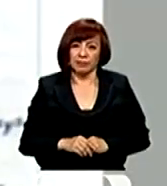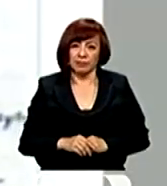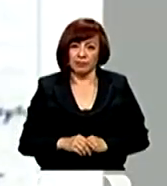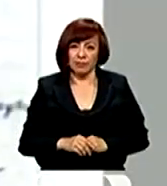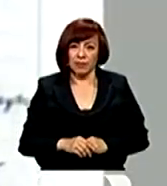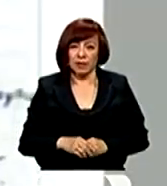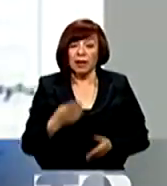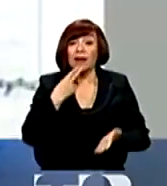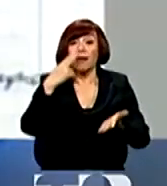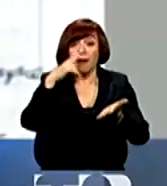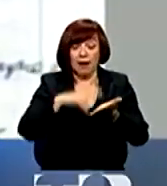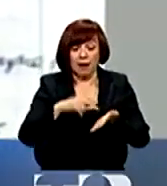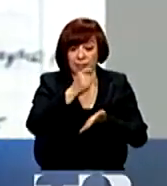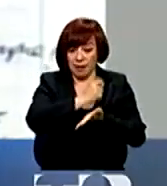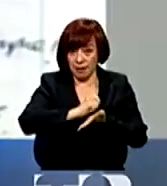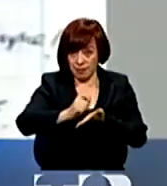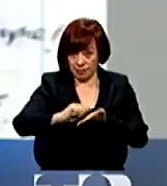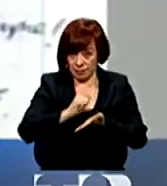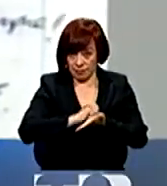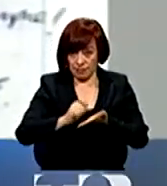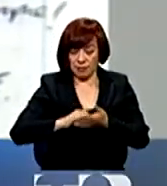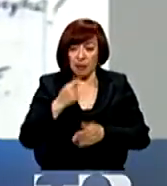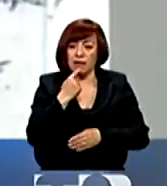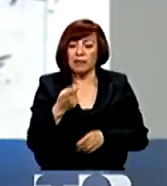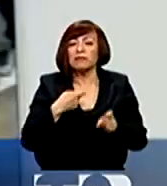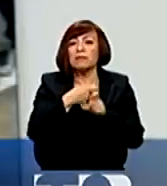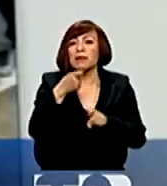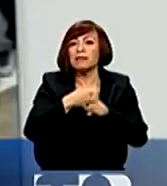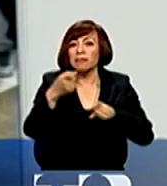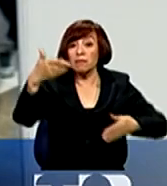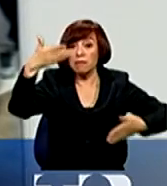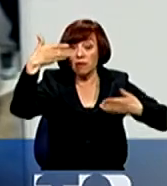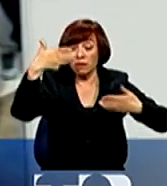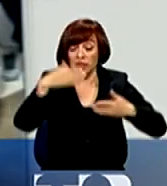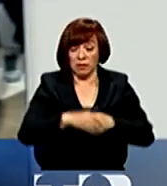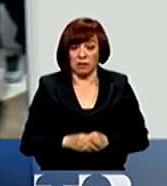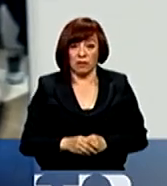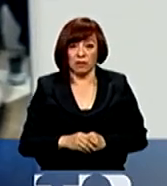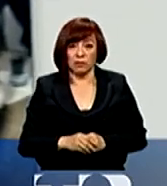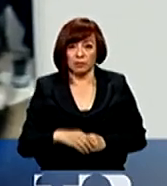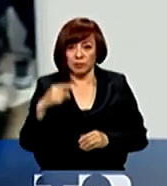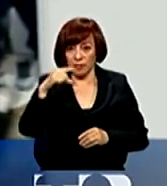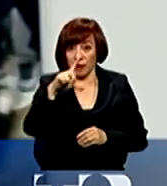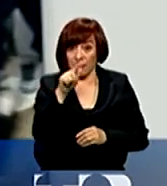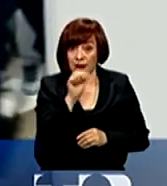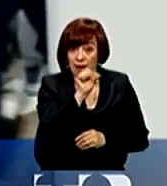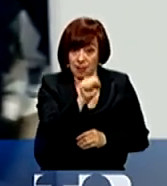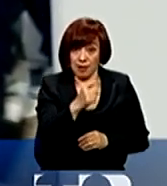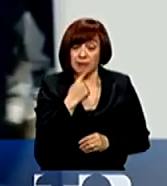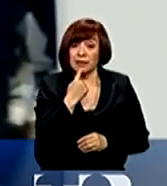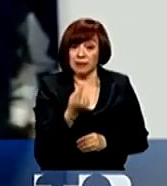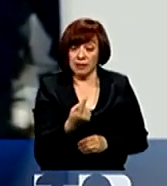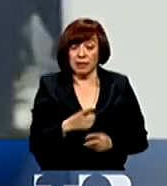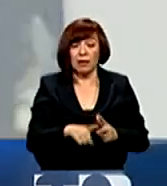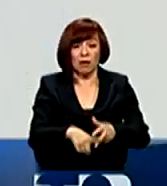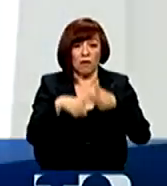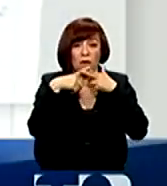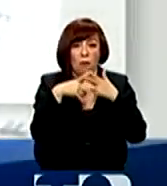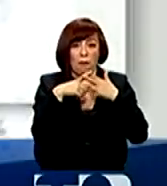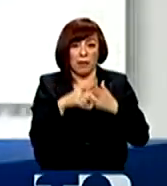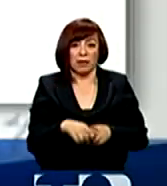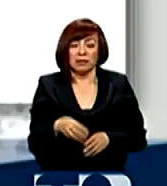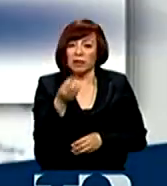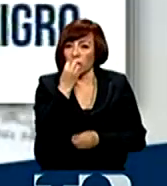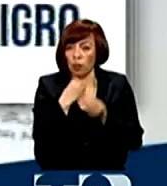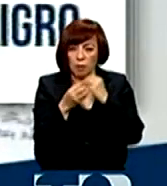En una carta escrita a mano donde dice ser un perseguido político, Jorge Glass anuncia que comenzará una huelga de hambre. Textualmente